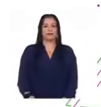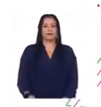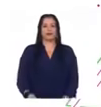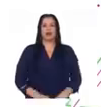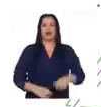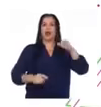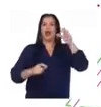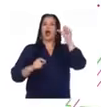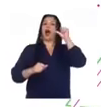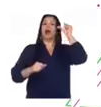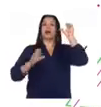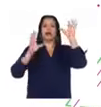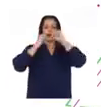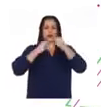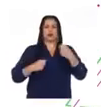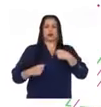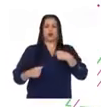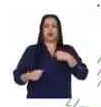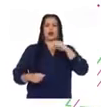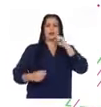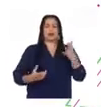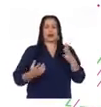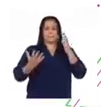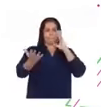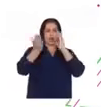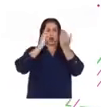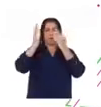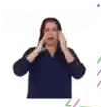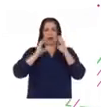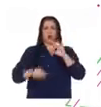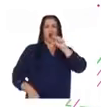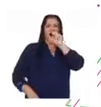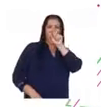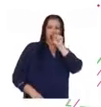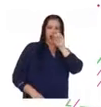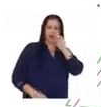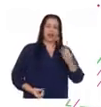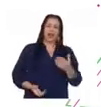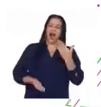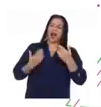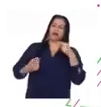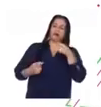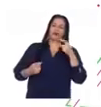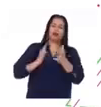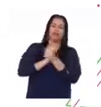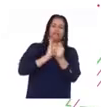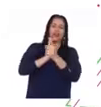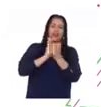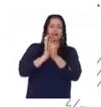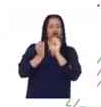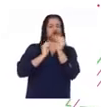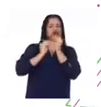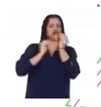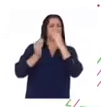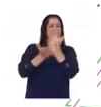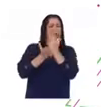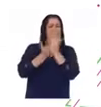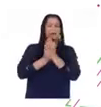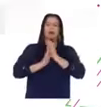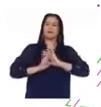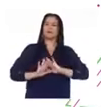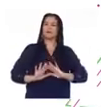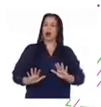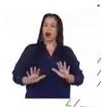Anoche una chica me comparó con Mahatma Gandhi. Ah, por tu habilidad para resolver conflictos de forma